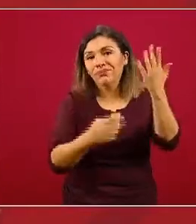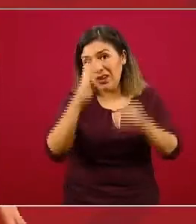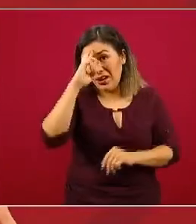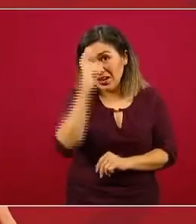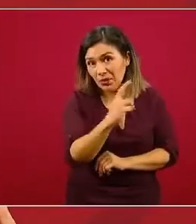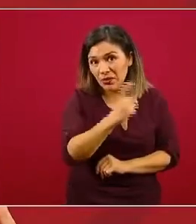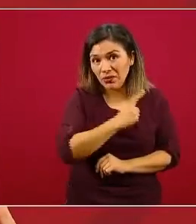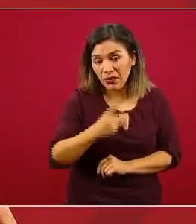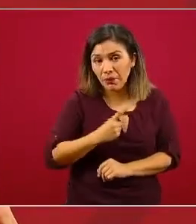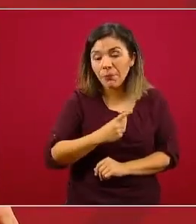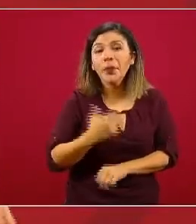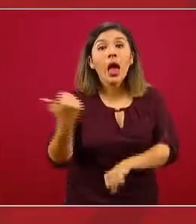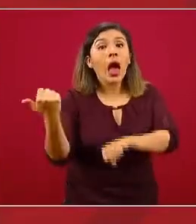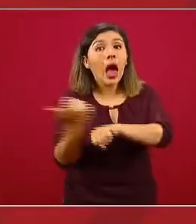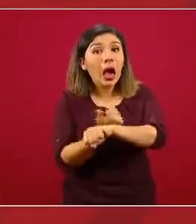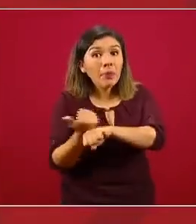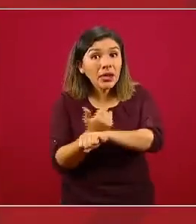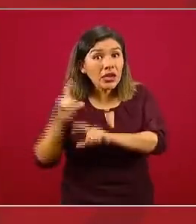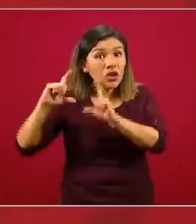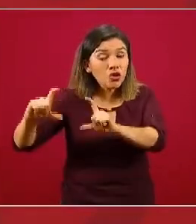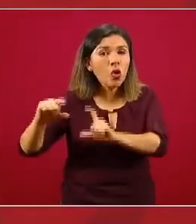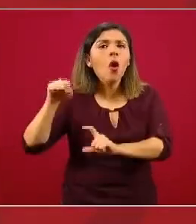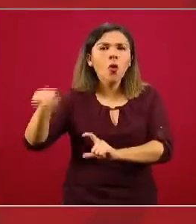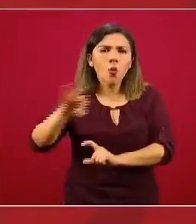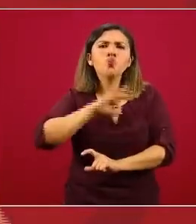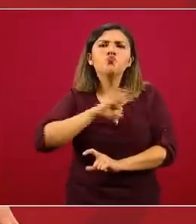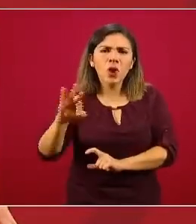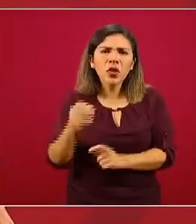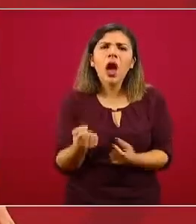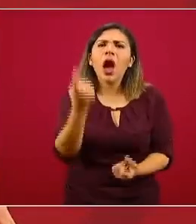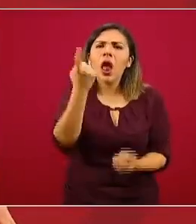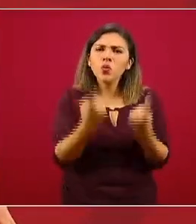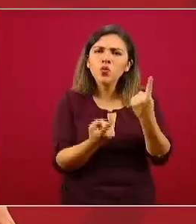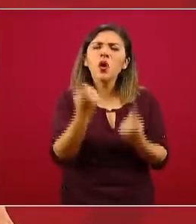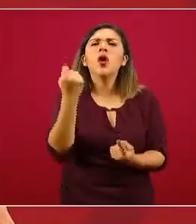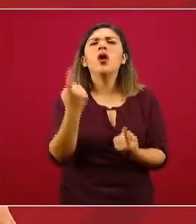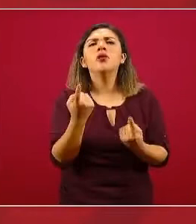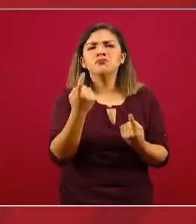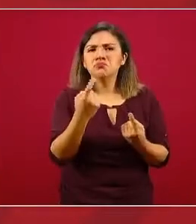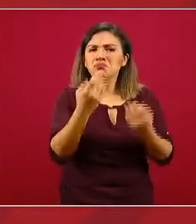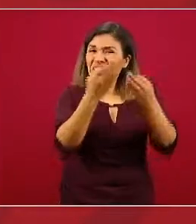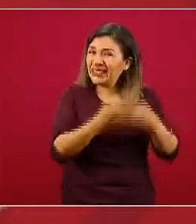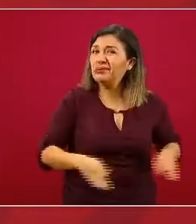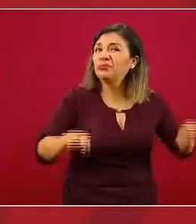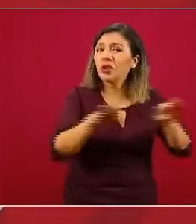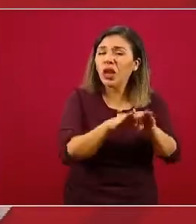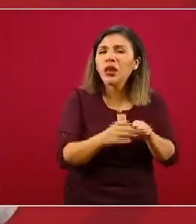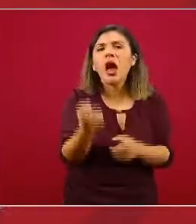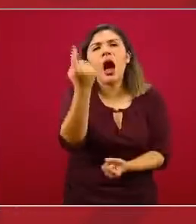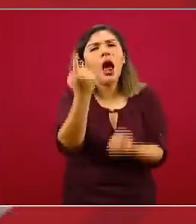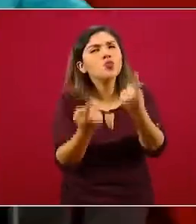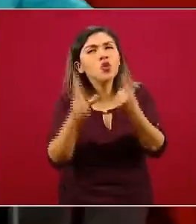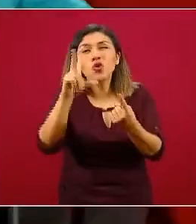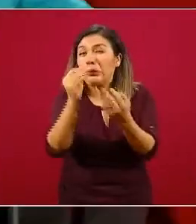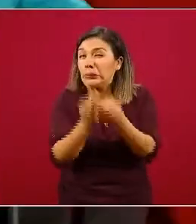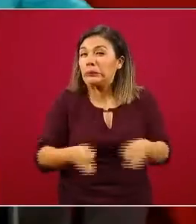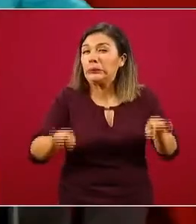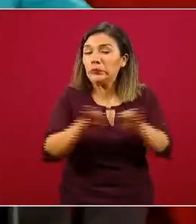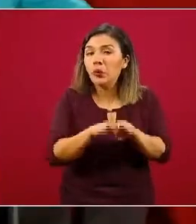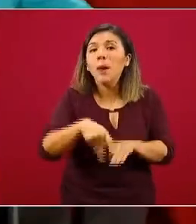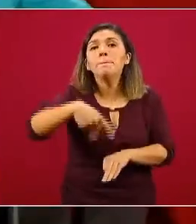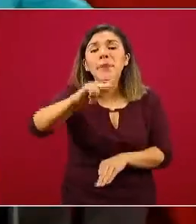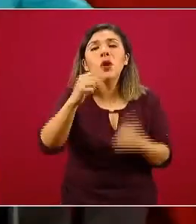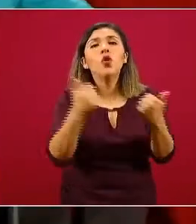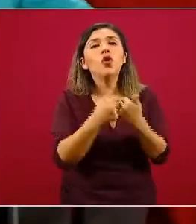Cuando se esté en amarillo, podrán estar las actividades esenciales y las no esenciales, solamente con los cambios de